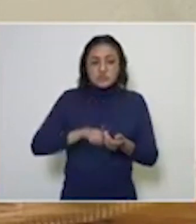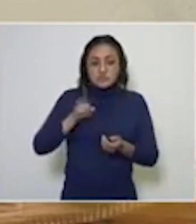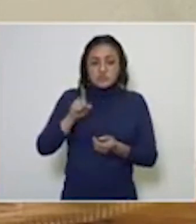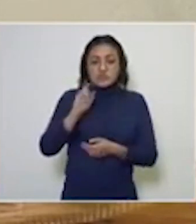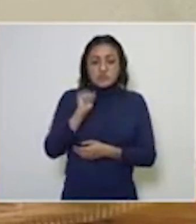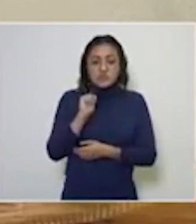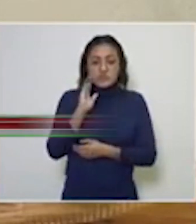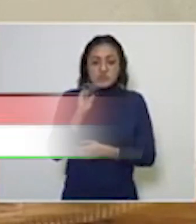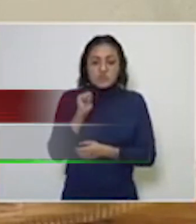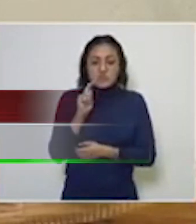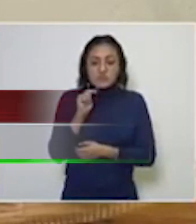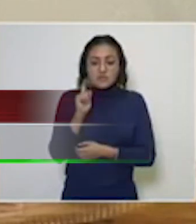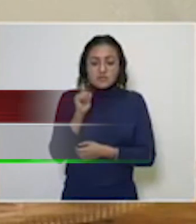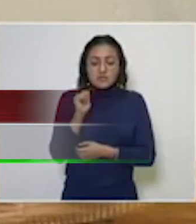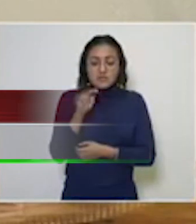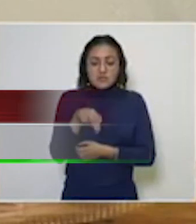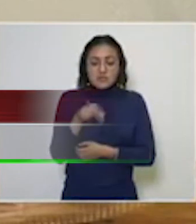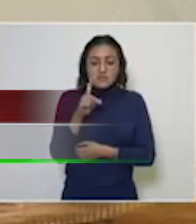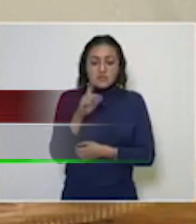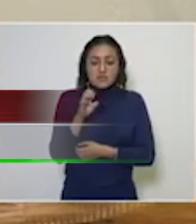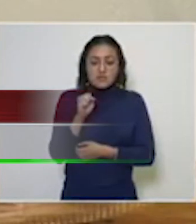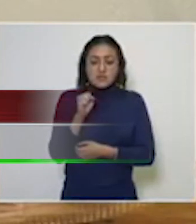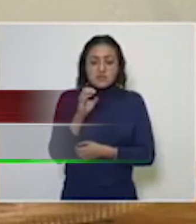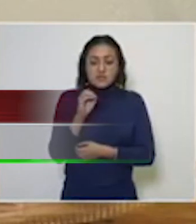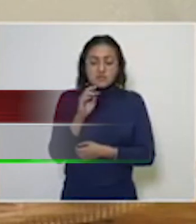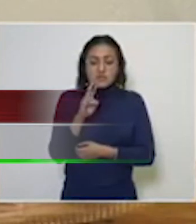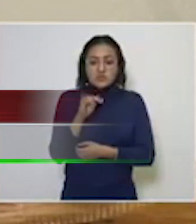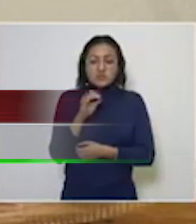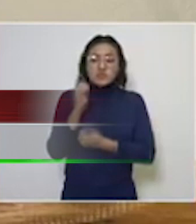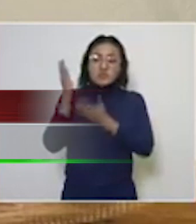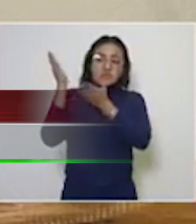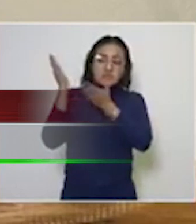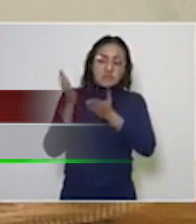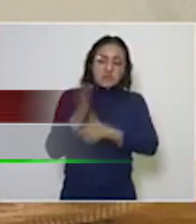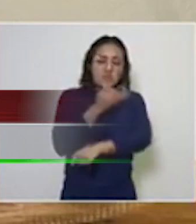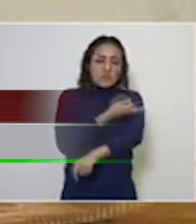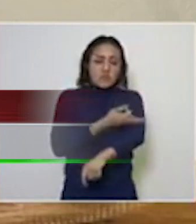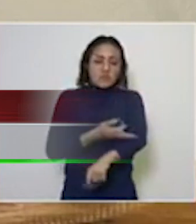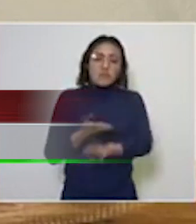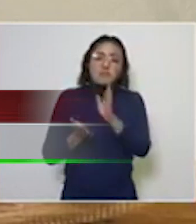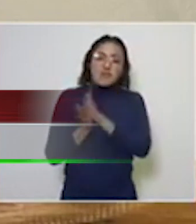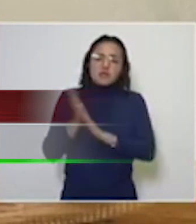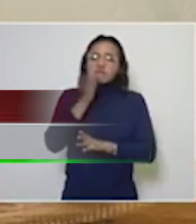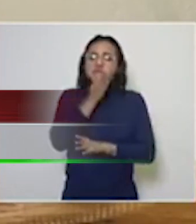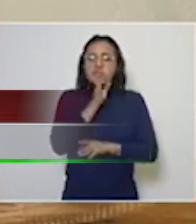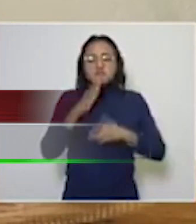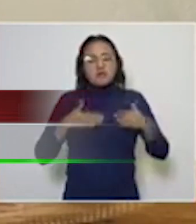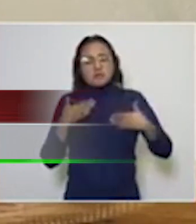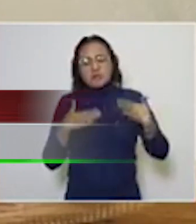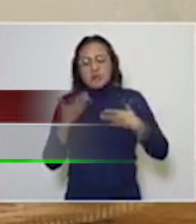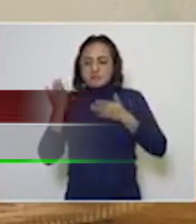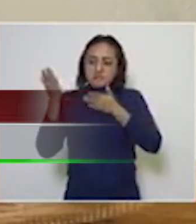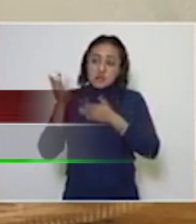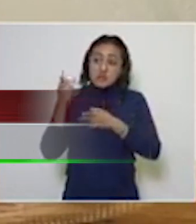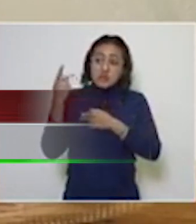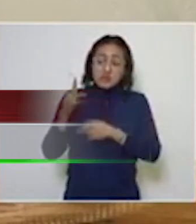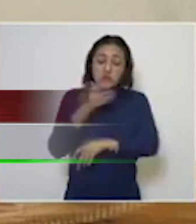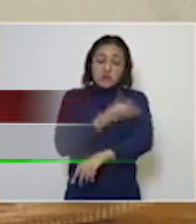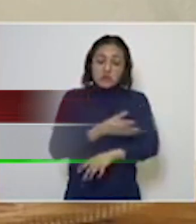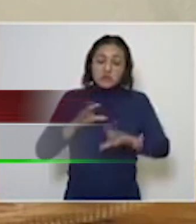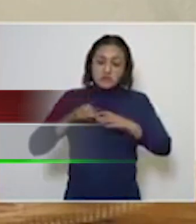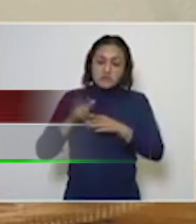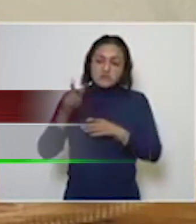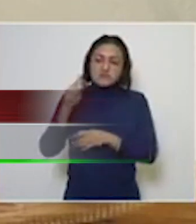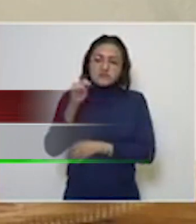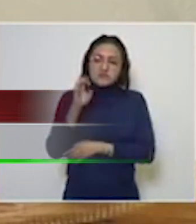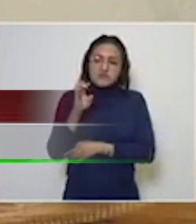Acatlán de Osorio, que regresaba junto con su familia de una fiesta familiar de allá de